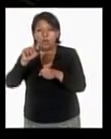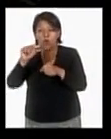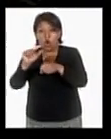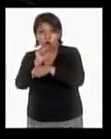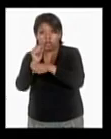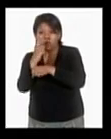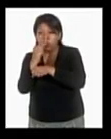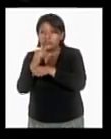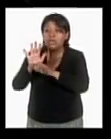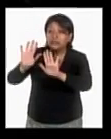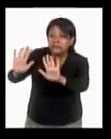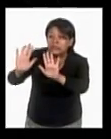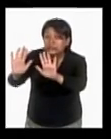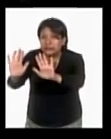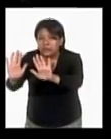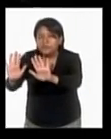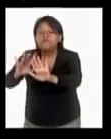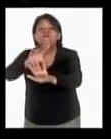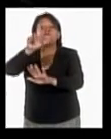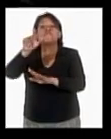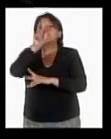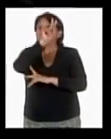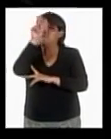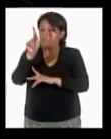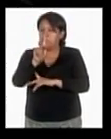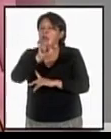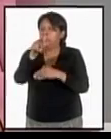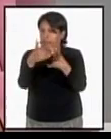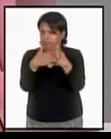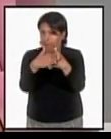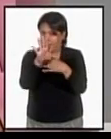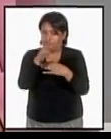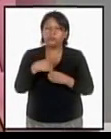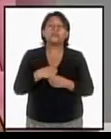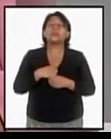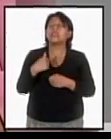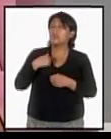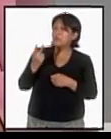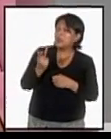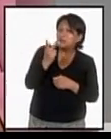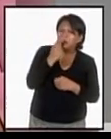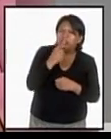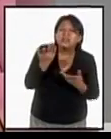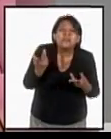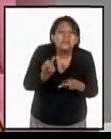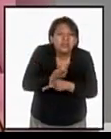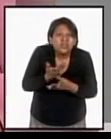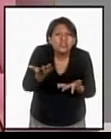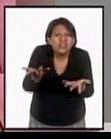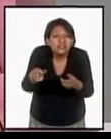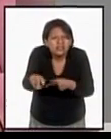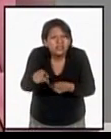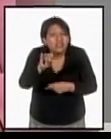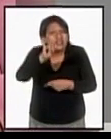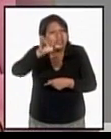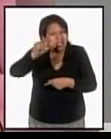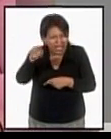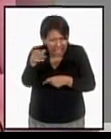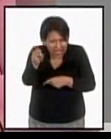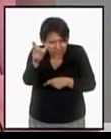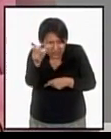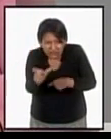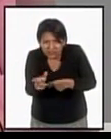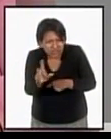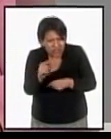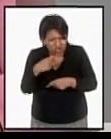para ser detenido. Lo peor estaba por ocurrir. Le pregunto a los policías qué es lo que hicieron con Isaac, porque él no estaba así